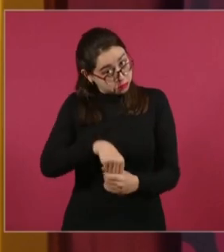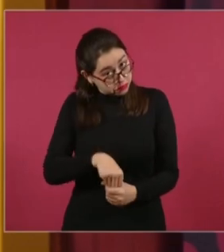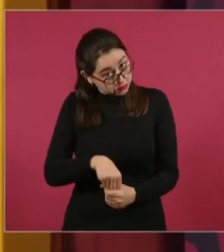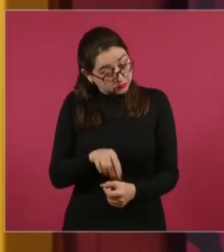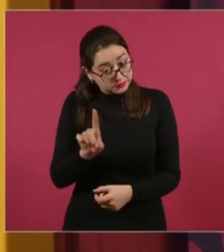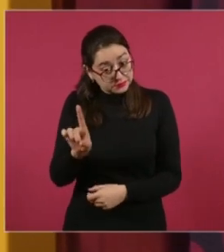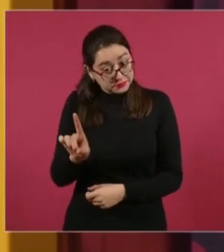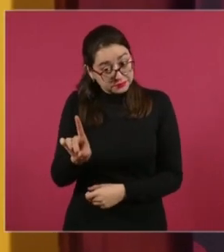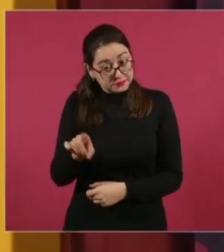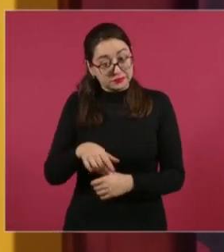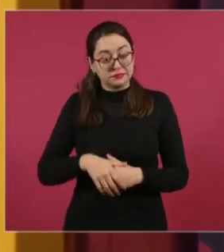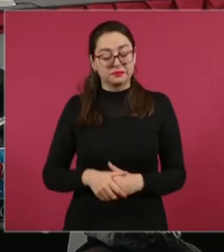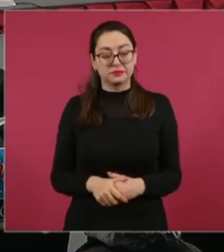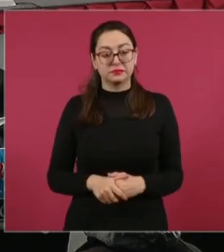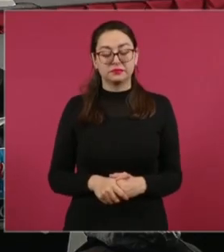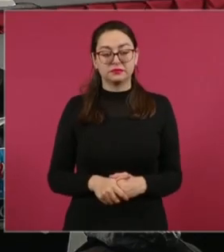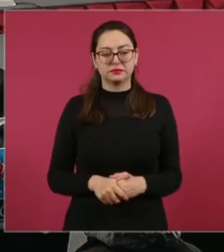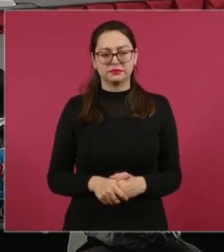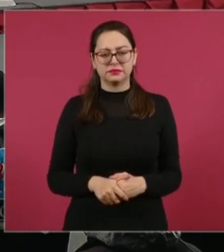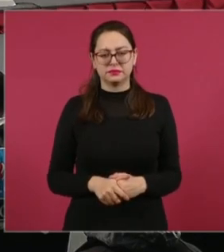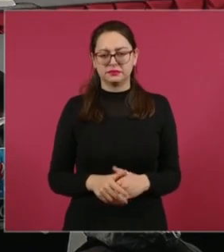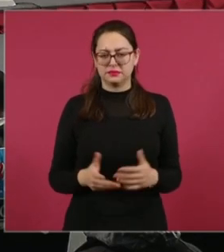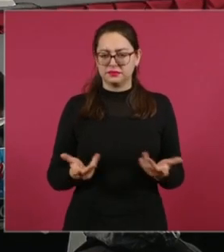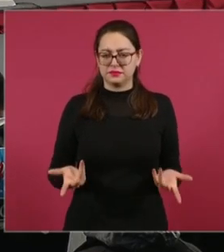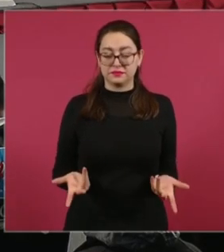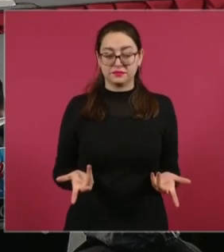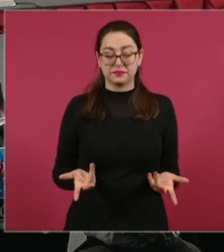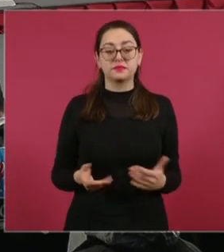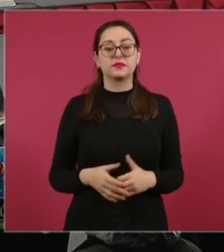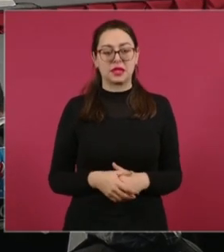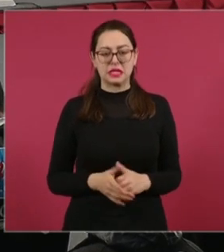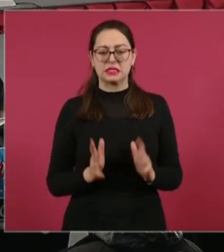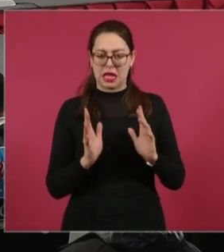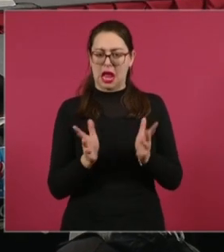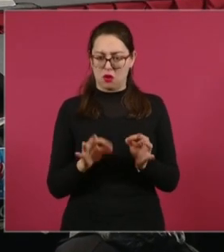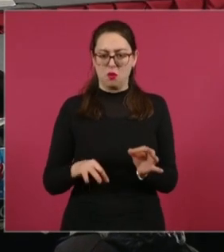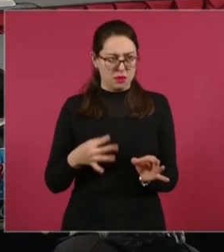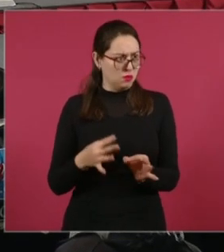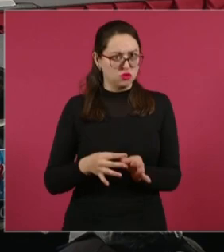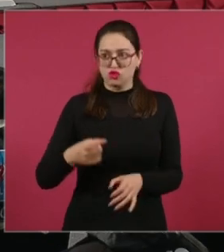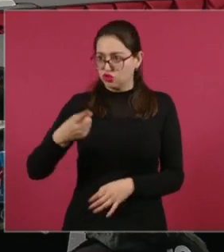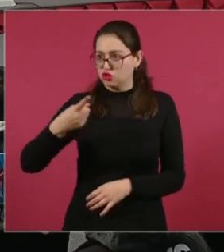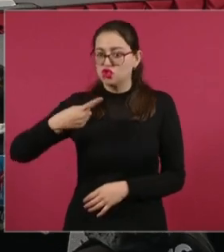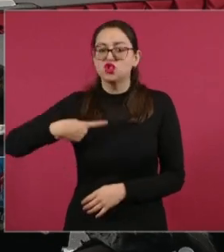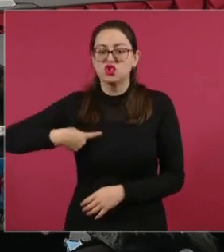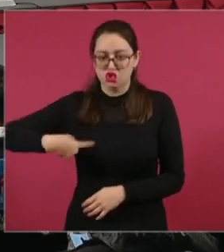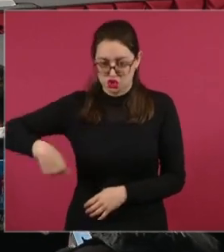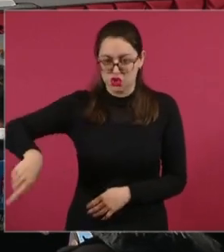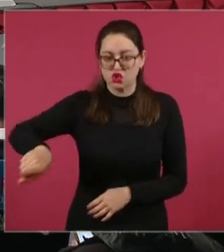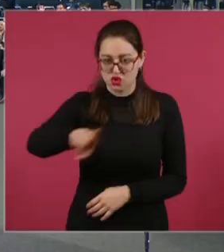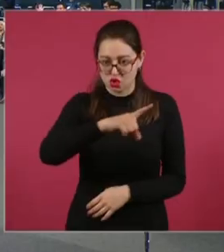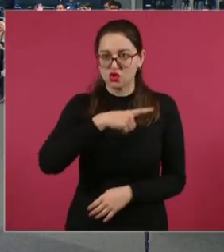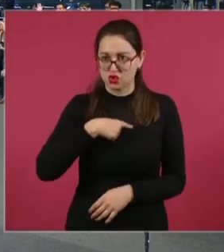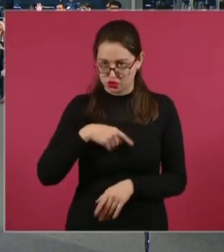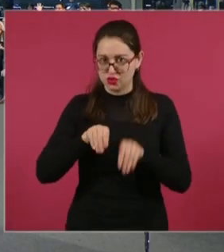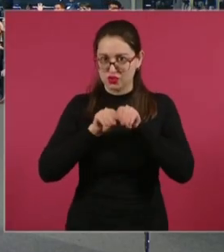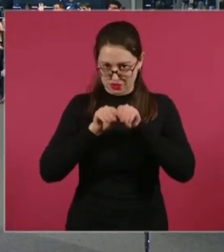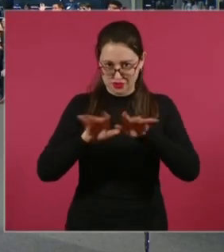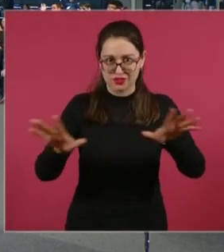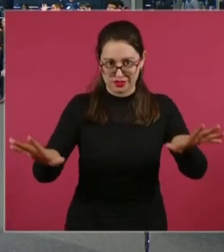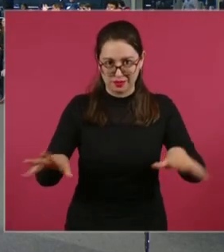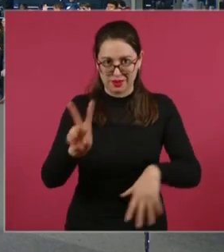o entre ellos, pues ya le cumplimos, ya quedó nada más entre nosotros.